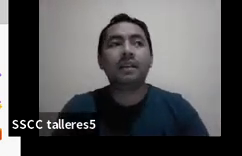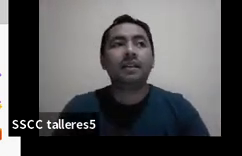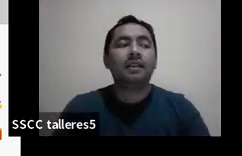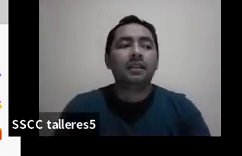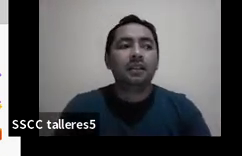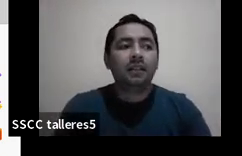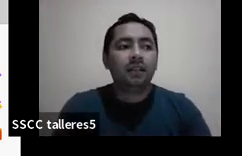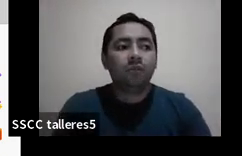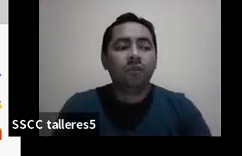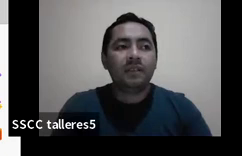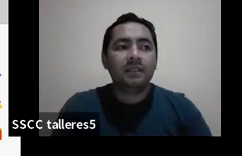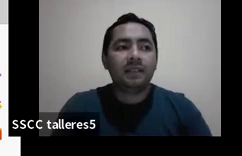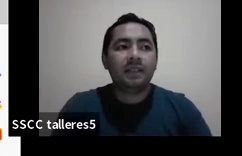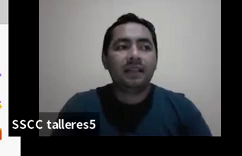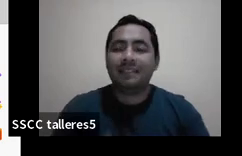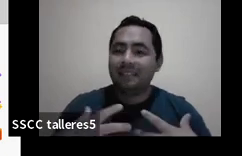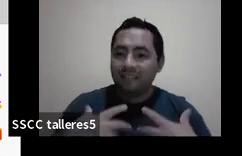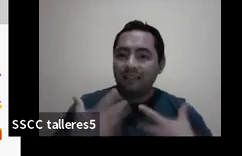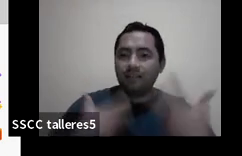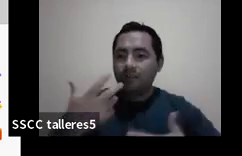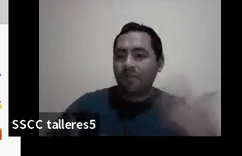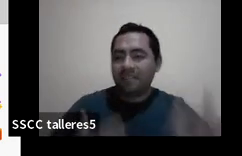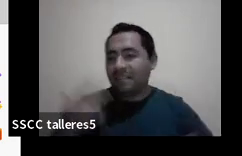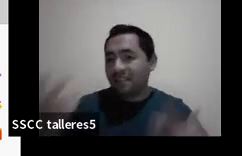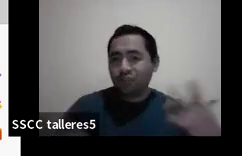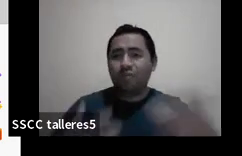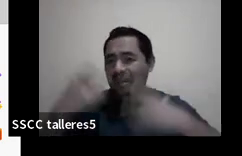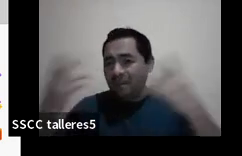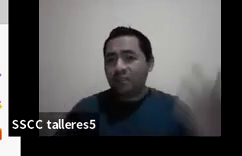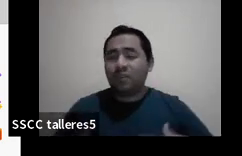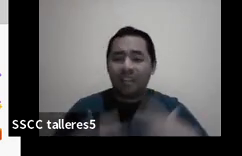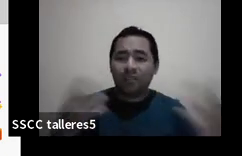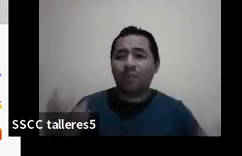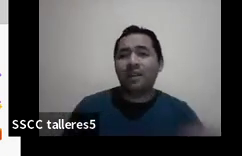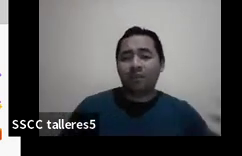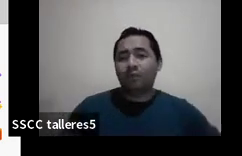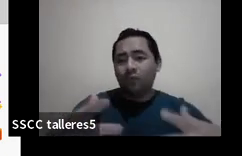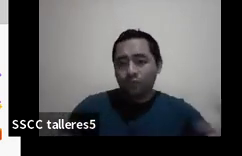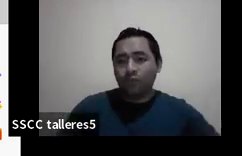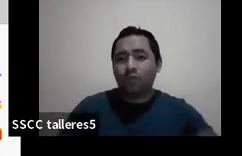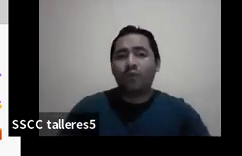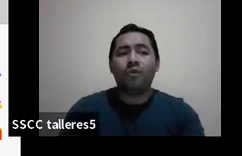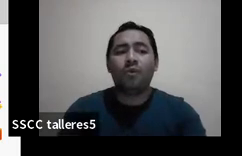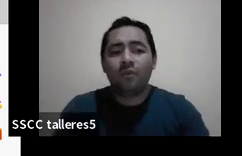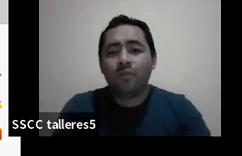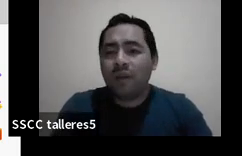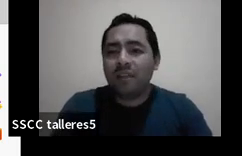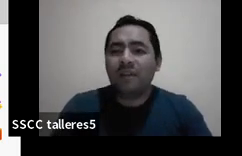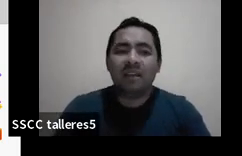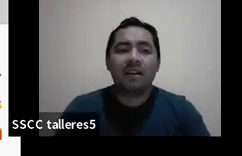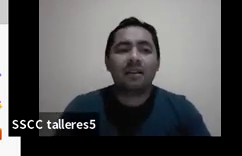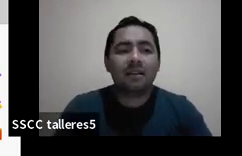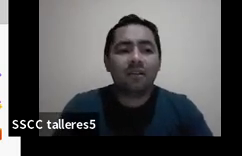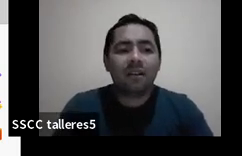cosa, y tú, ¿no? Empezaste a hacer tus mímicas, tus gestos para que tu grupo